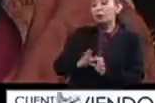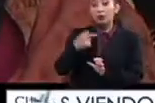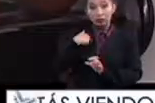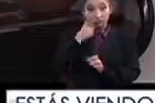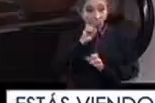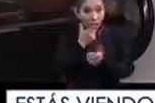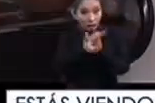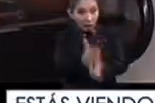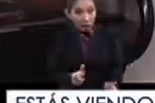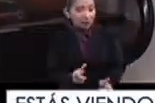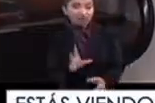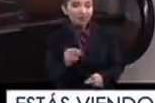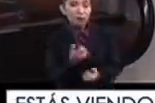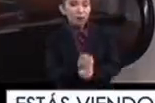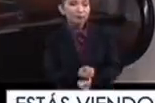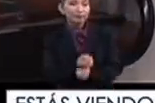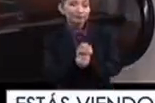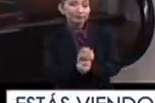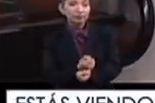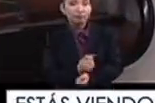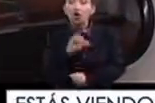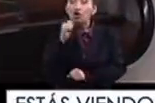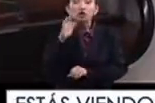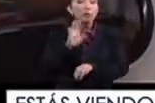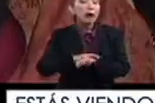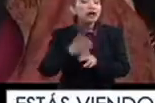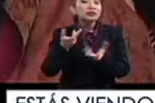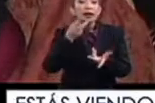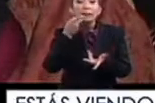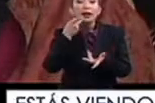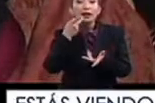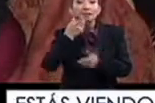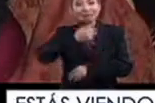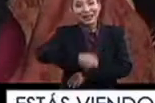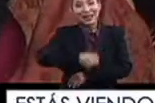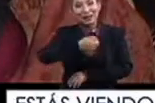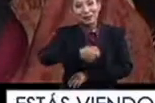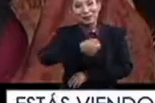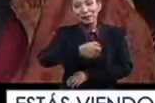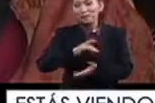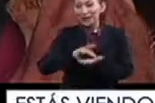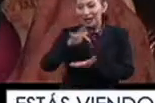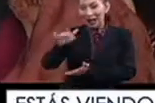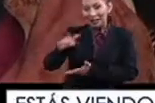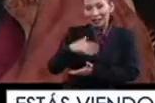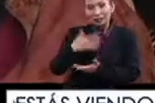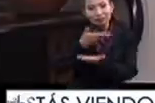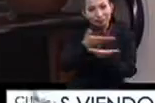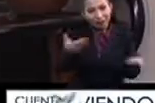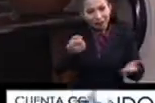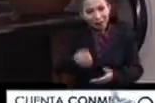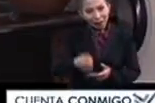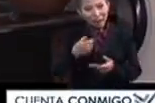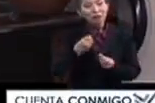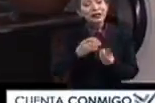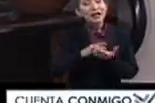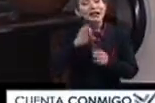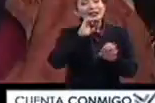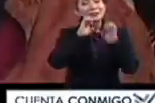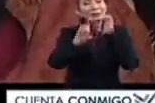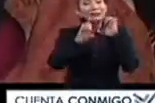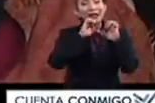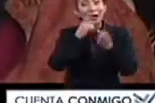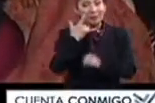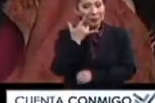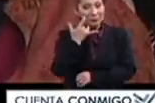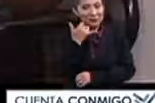liberada. Pues, ¿algo más que me quieras comentar de tus Saludos. proyectos? Gracias, Margot. A tu público. Y seguimos muchas gracias aquí por entrevistarme,